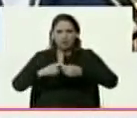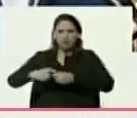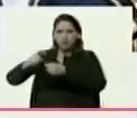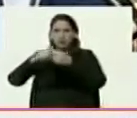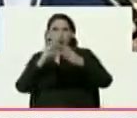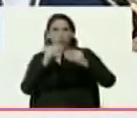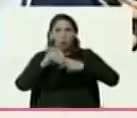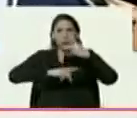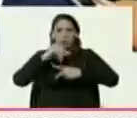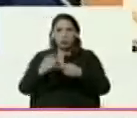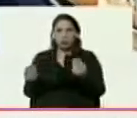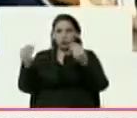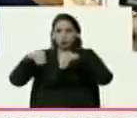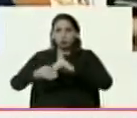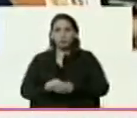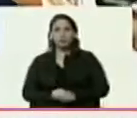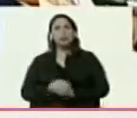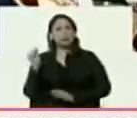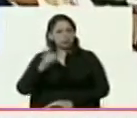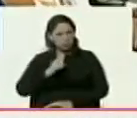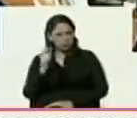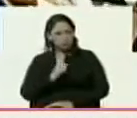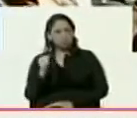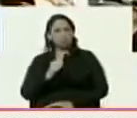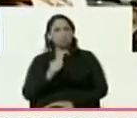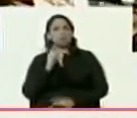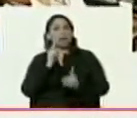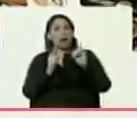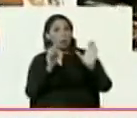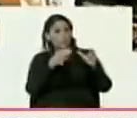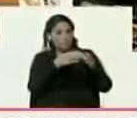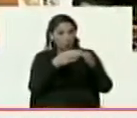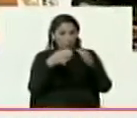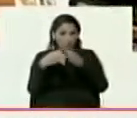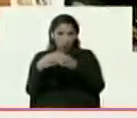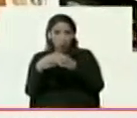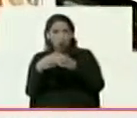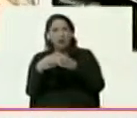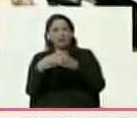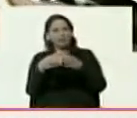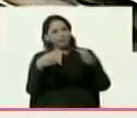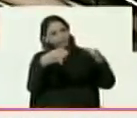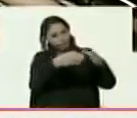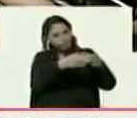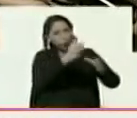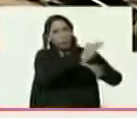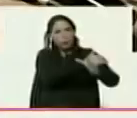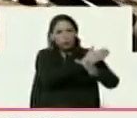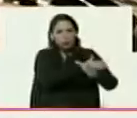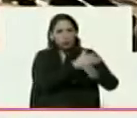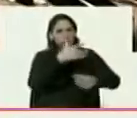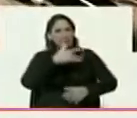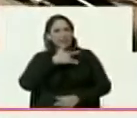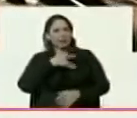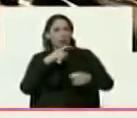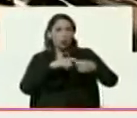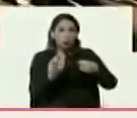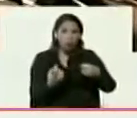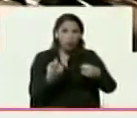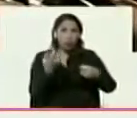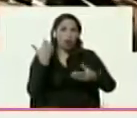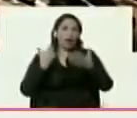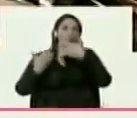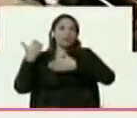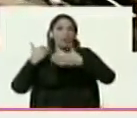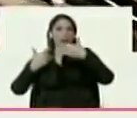proceso de negociaciones. Así es, hay partidos, sobre todo partidos políticos de oposición, que se han sentido excluidos en